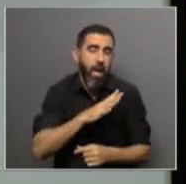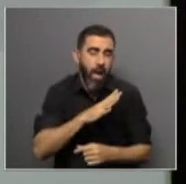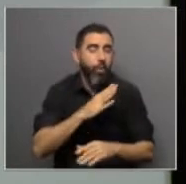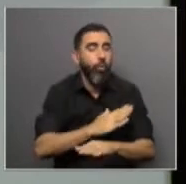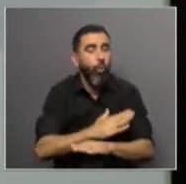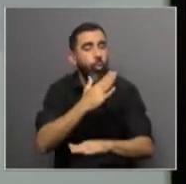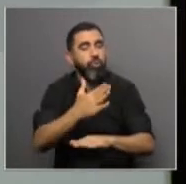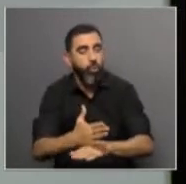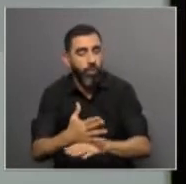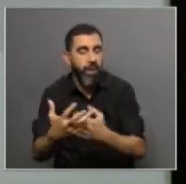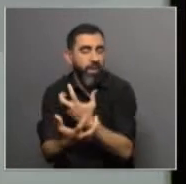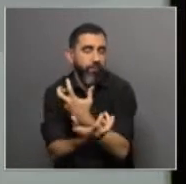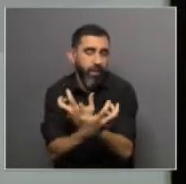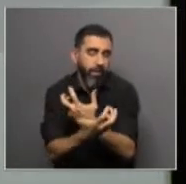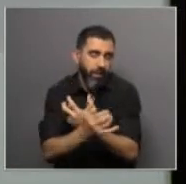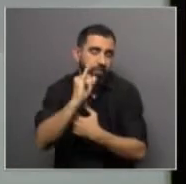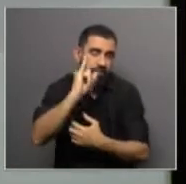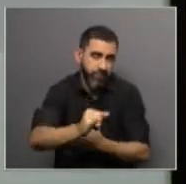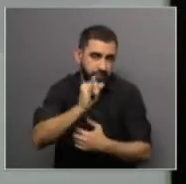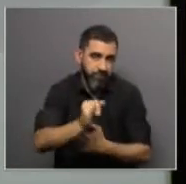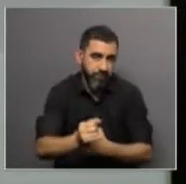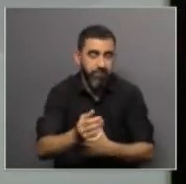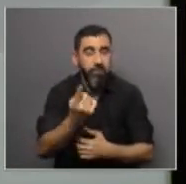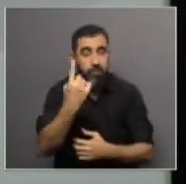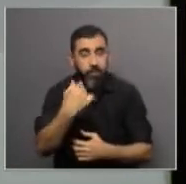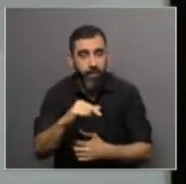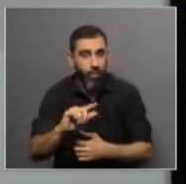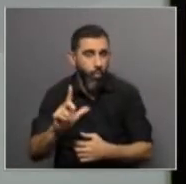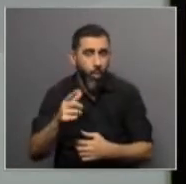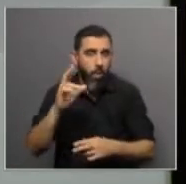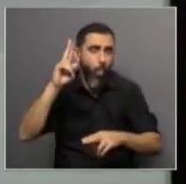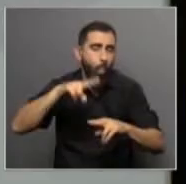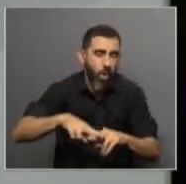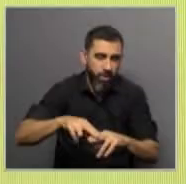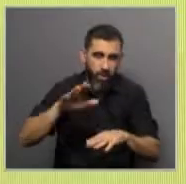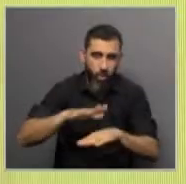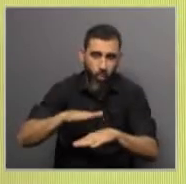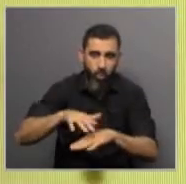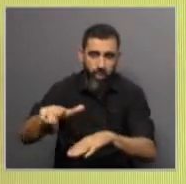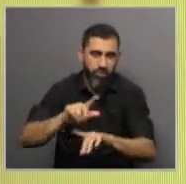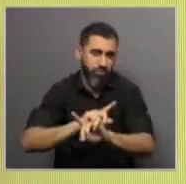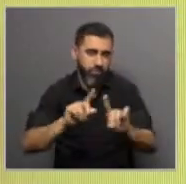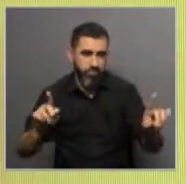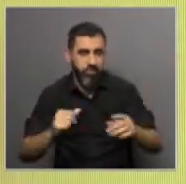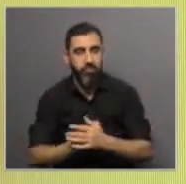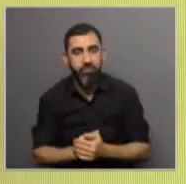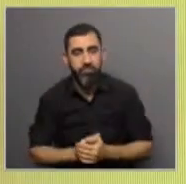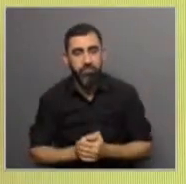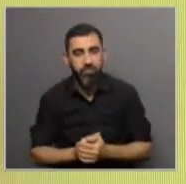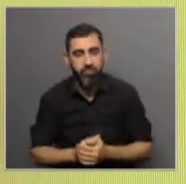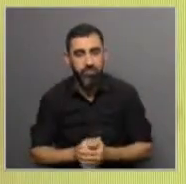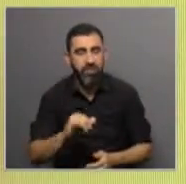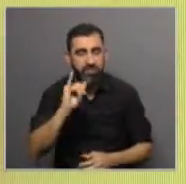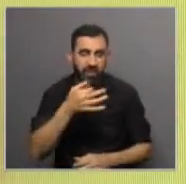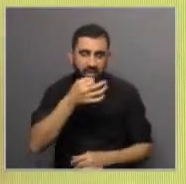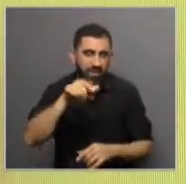efectos de veneno en los casos de las arañas que lo tienen, no hay casos de muerte en Uruguay. Claro, ellas resaltaban justamente eso, que no se